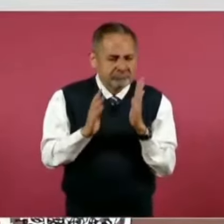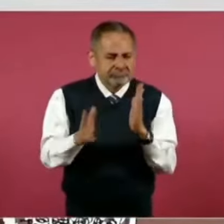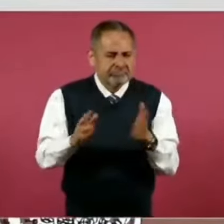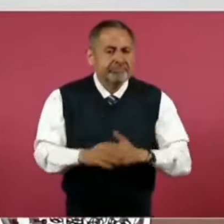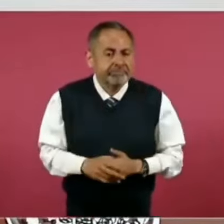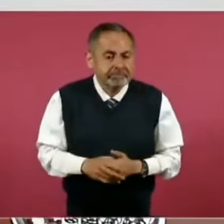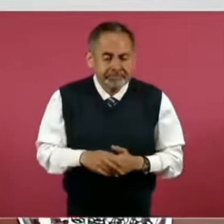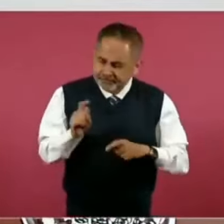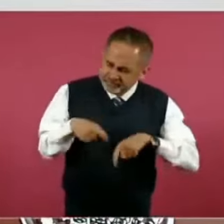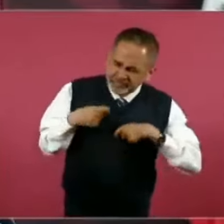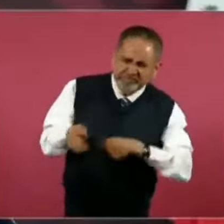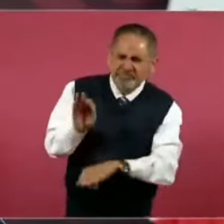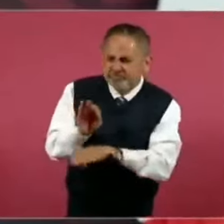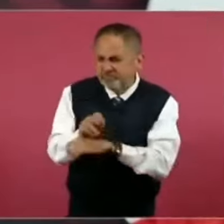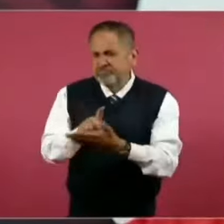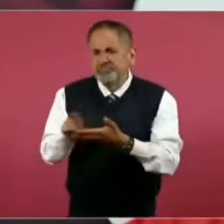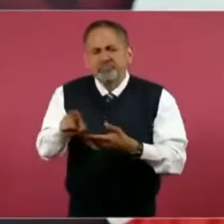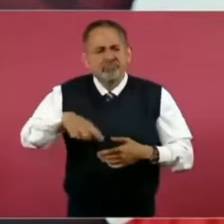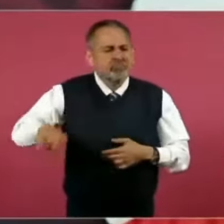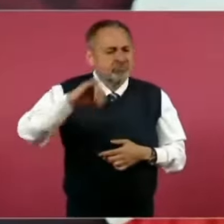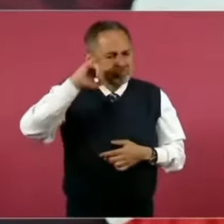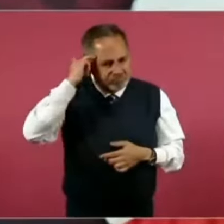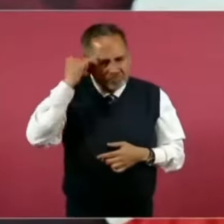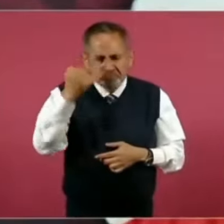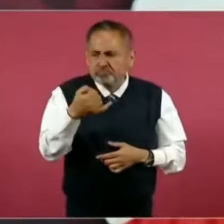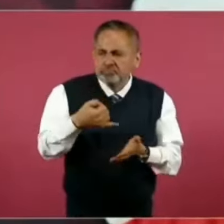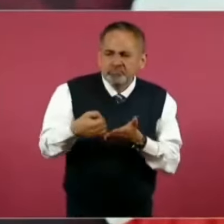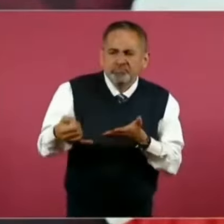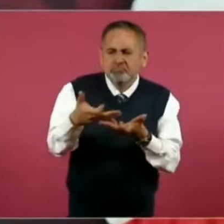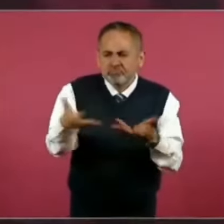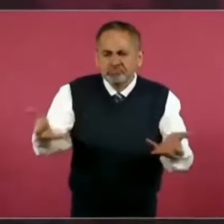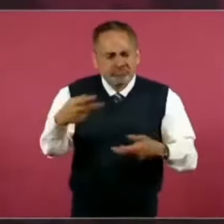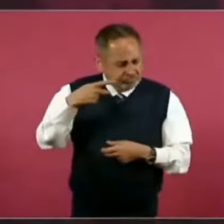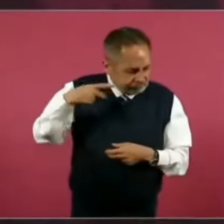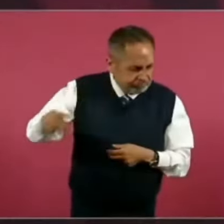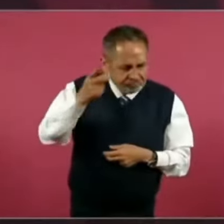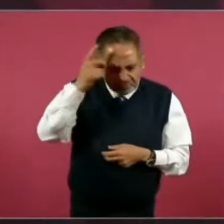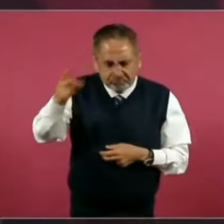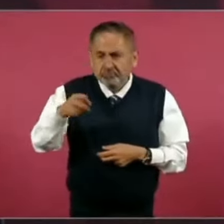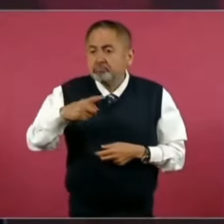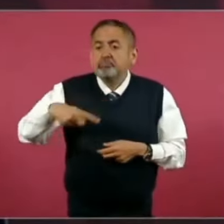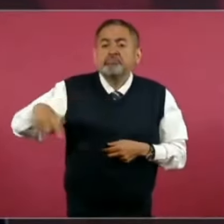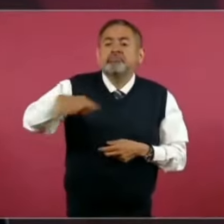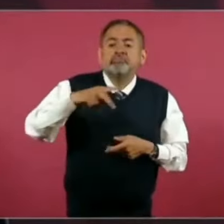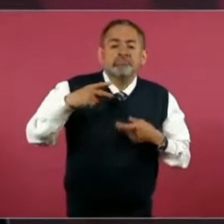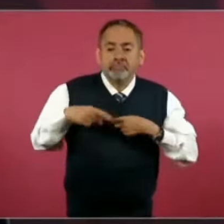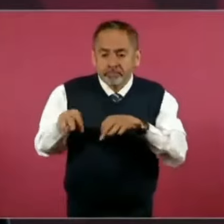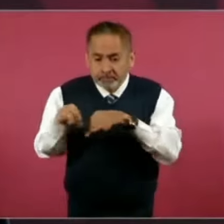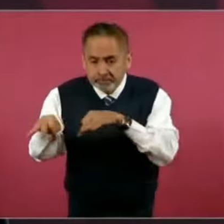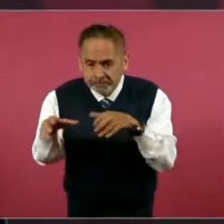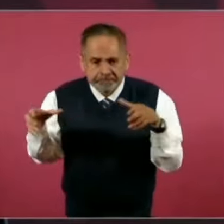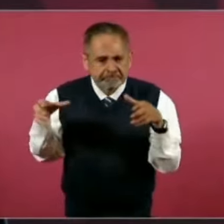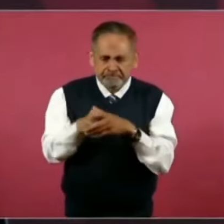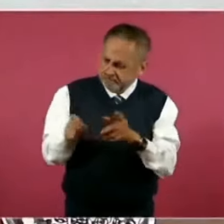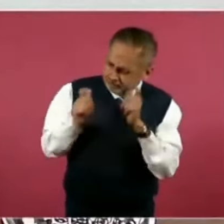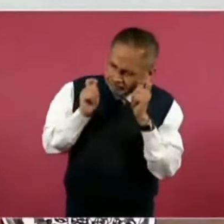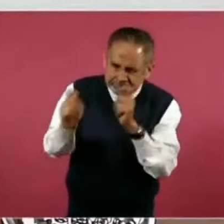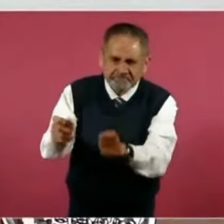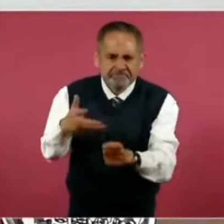se garantizó el derecho de los campesinos a la tierra, el derecho de los trabajadores a